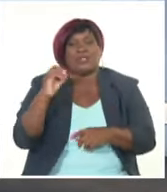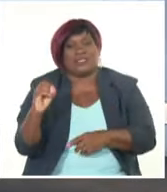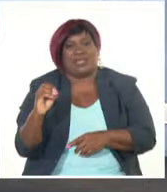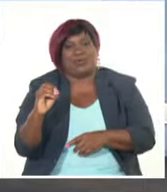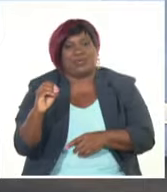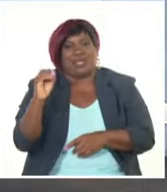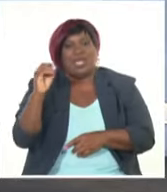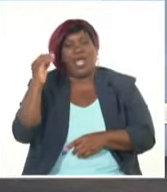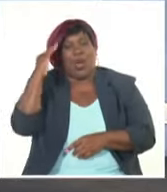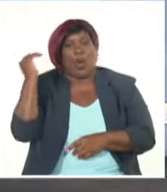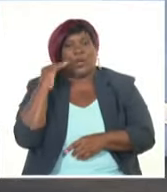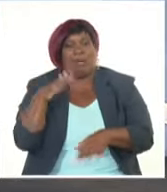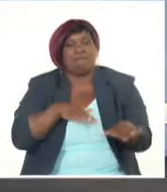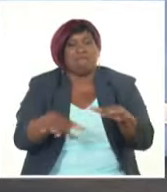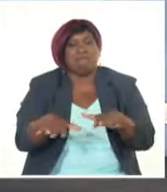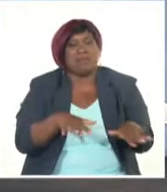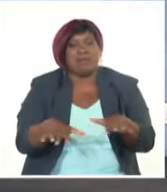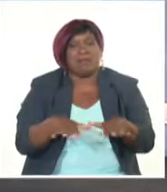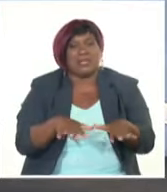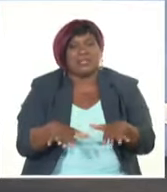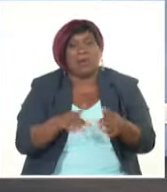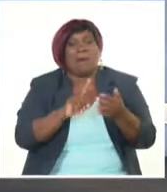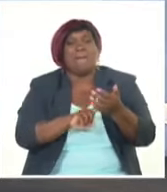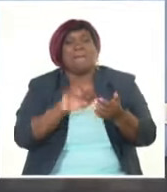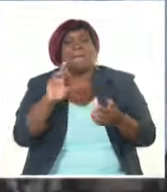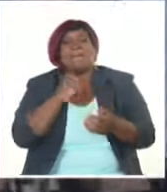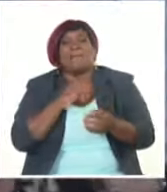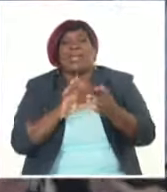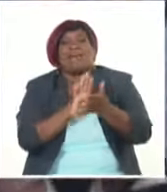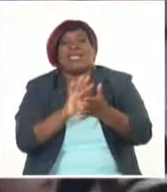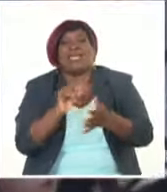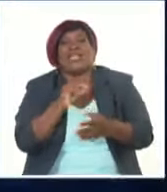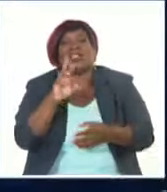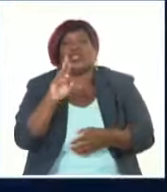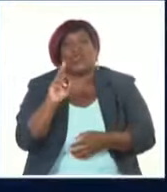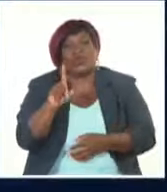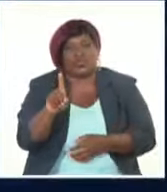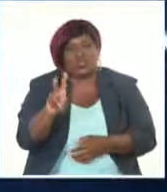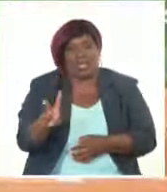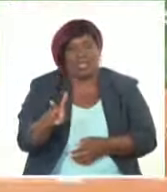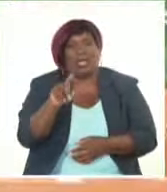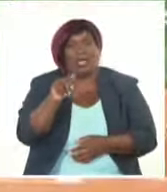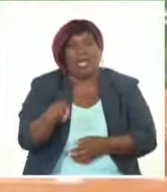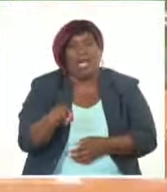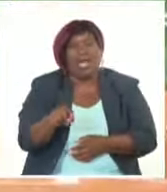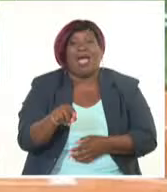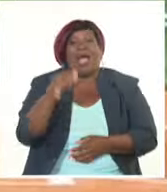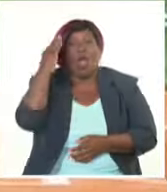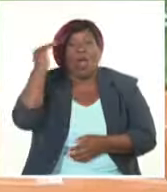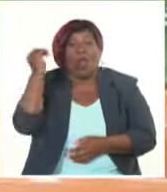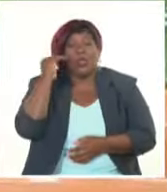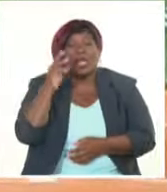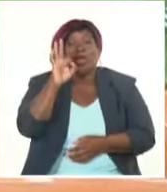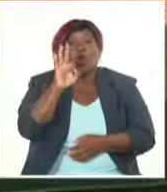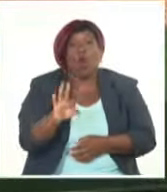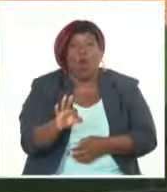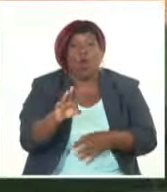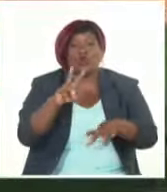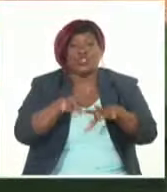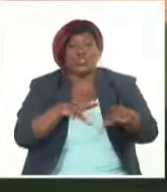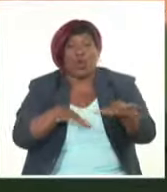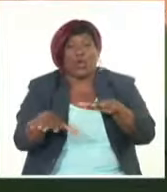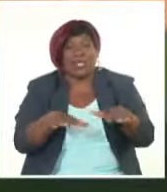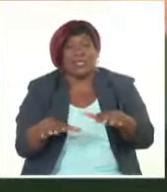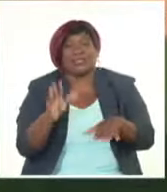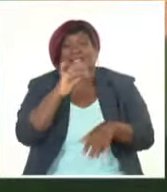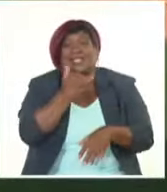de preparación para el Premier 12 efectuado en Seúl. Los coreanos conectaron 8 hits sin errores, mientras los nuestros apenas